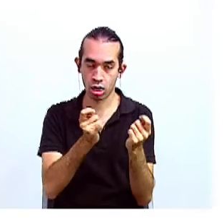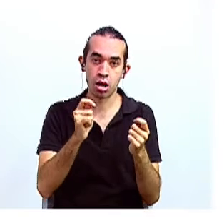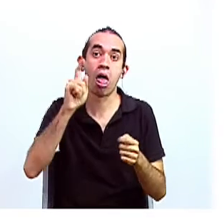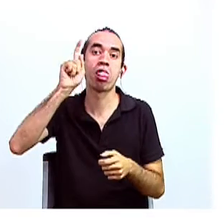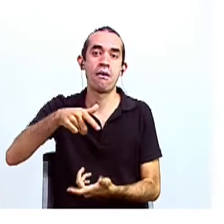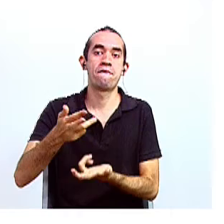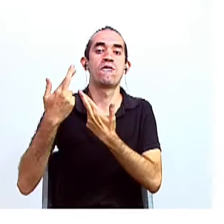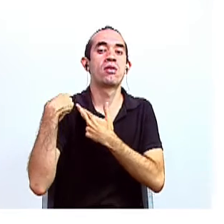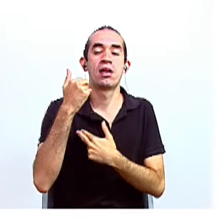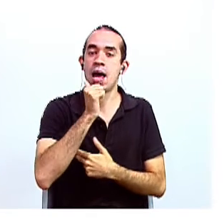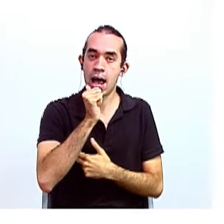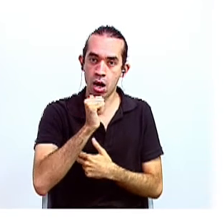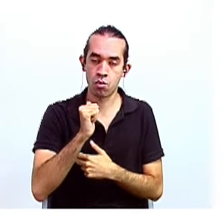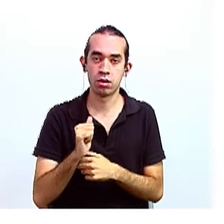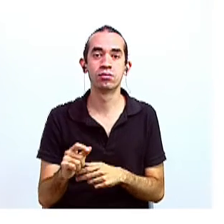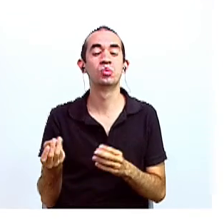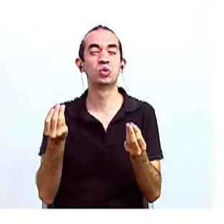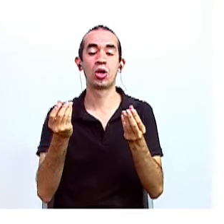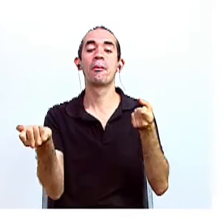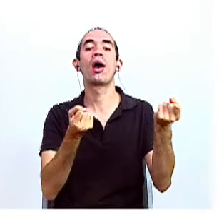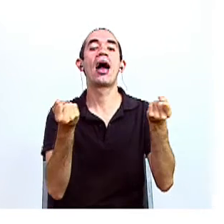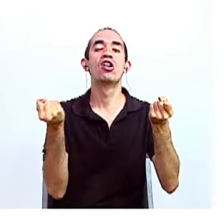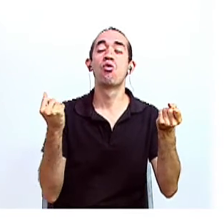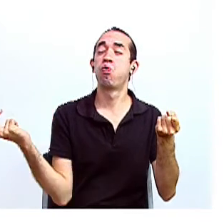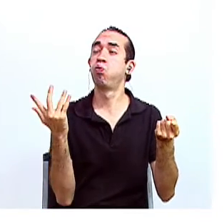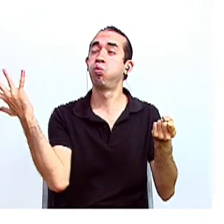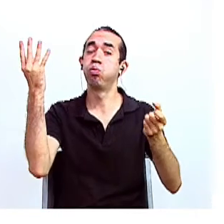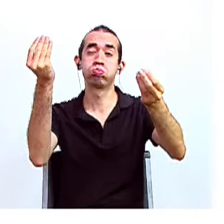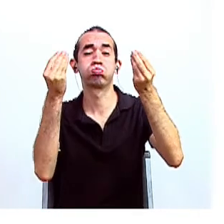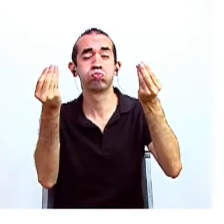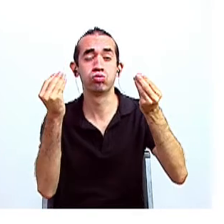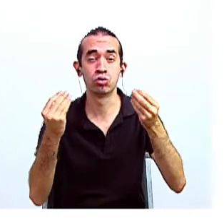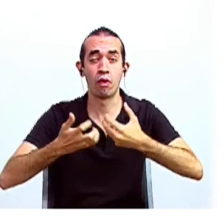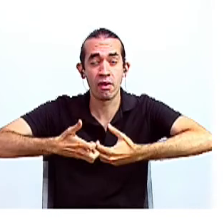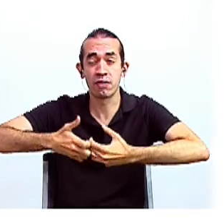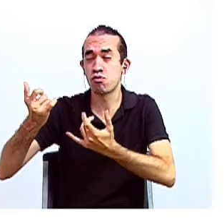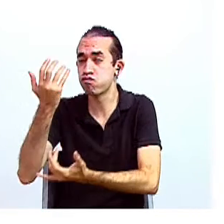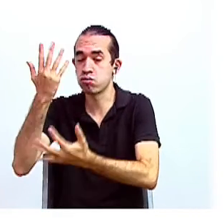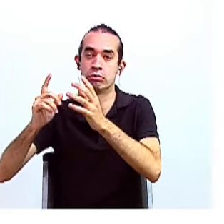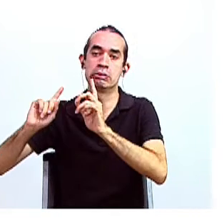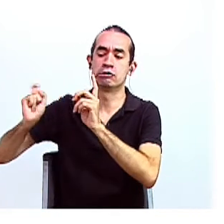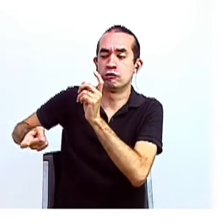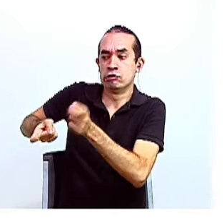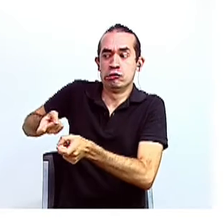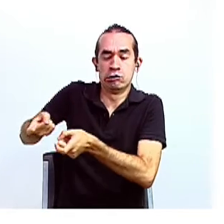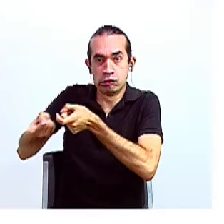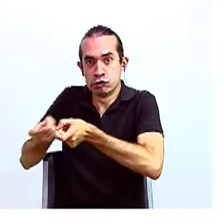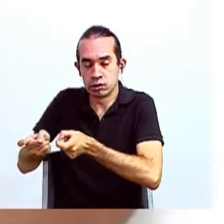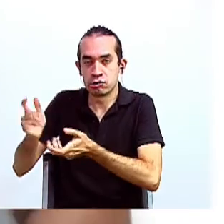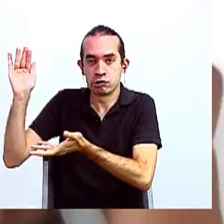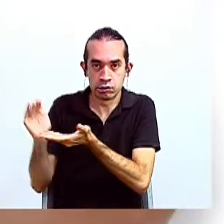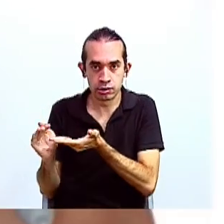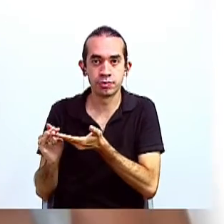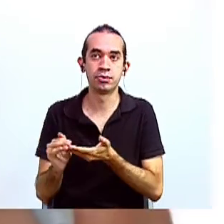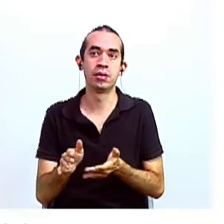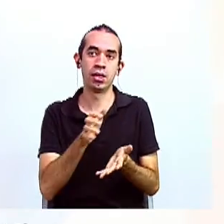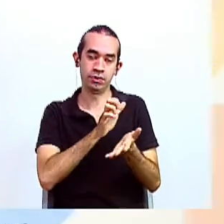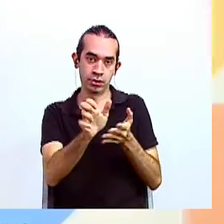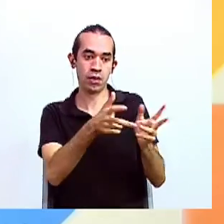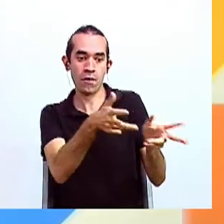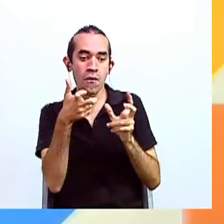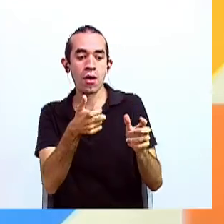de CO2, realizar una extracción sostenible y evitar la contaminación del agua.